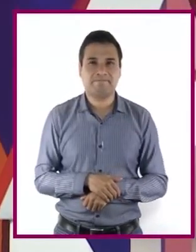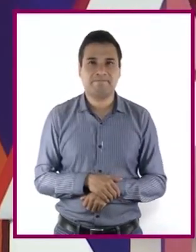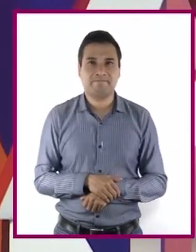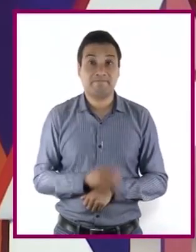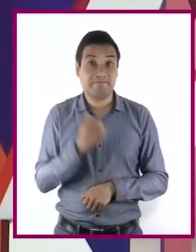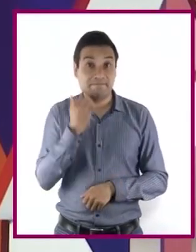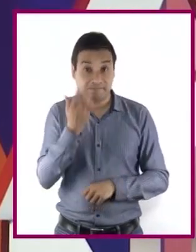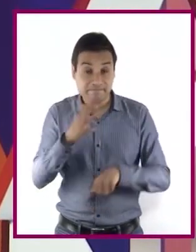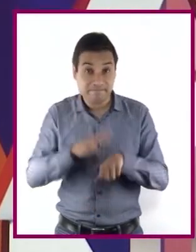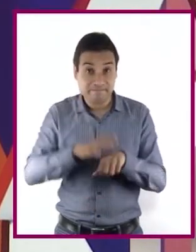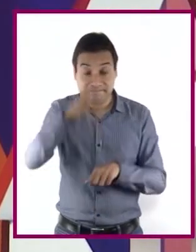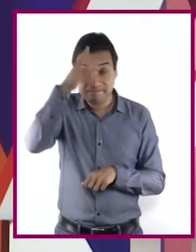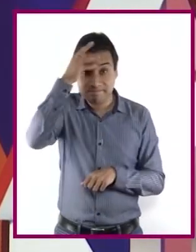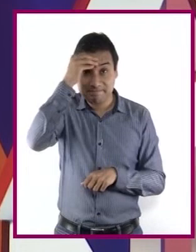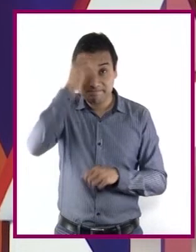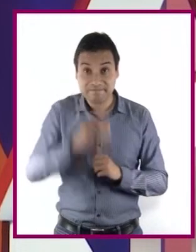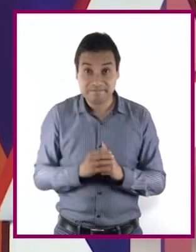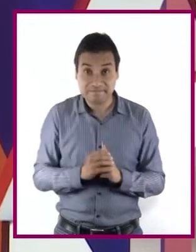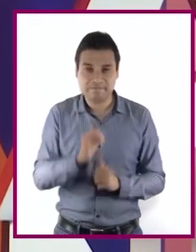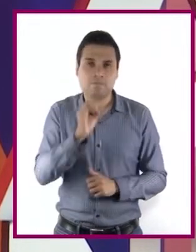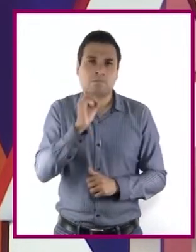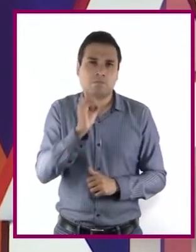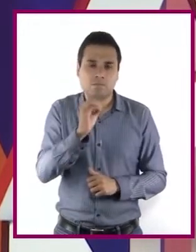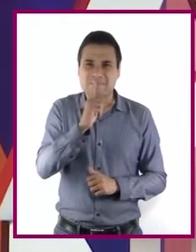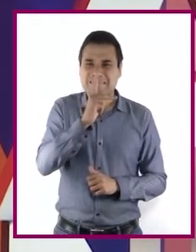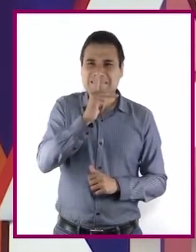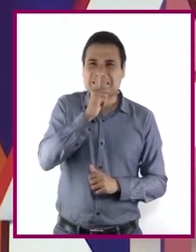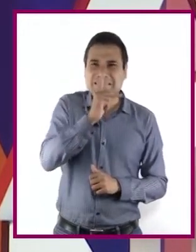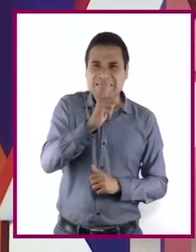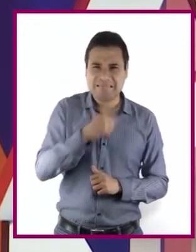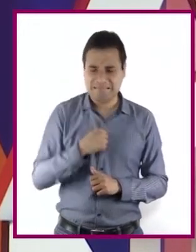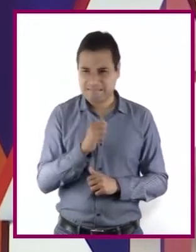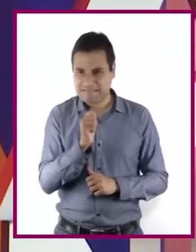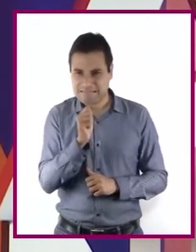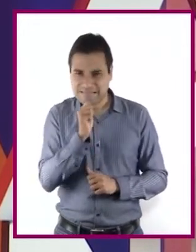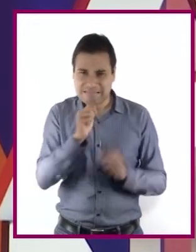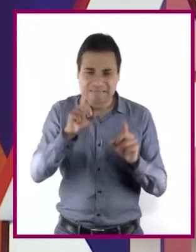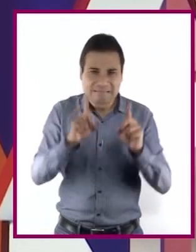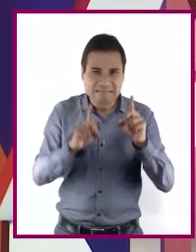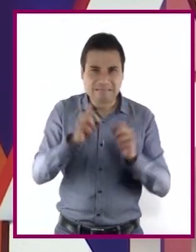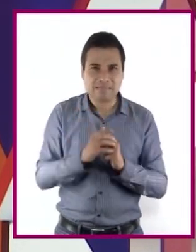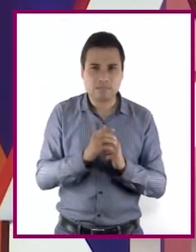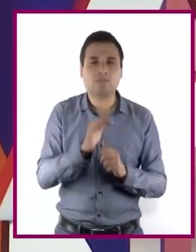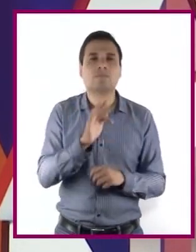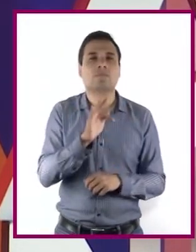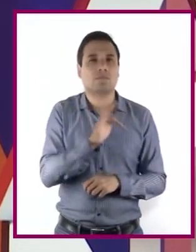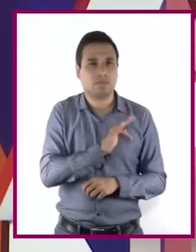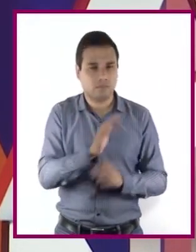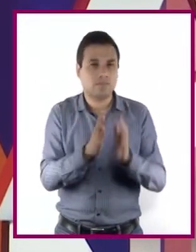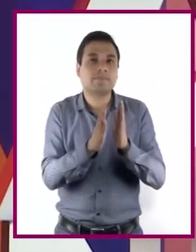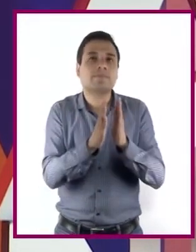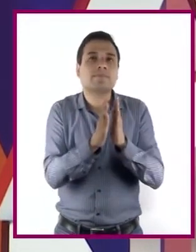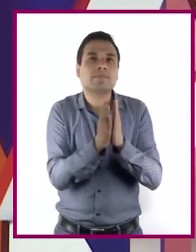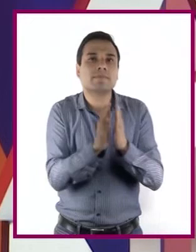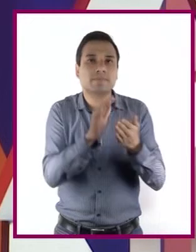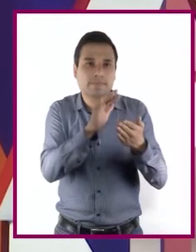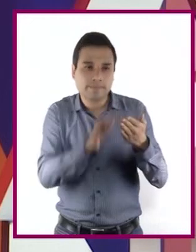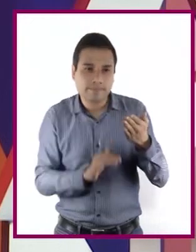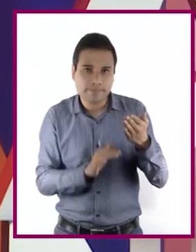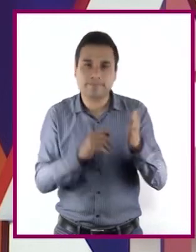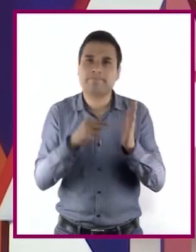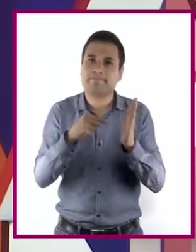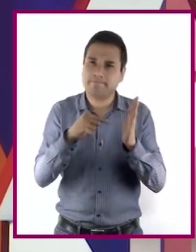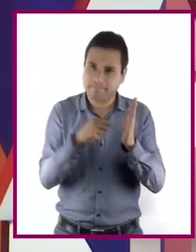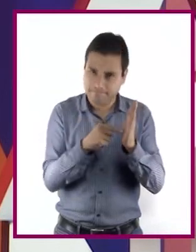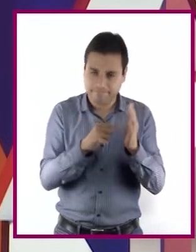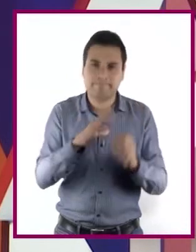quieren ampliar la información o revisar algún concepto sobre el cual quedaron dudas, les aconsejo acudir a su libro de texto. En él